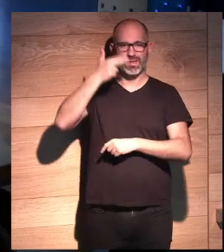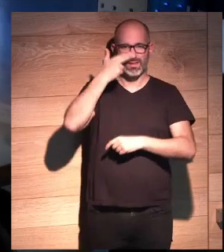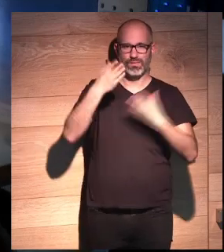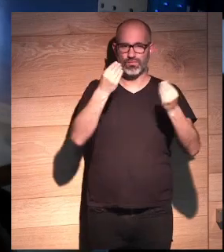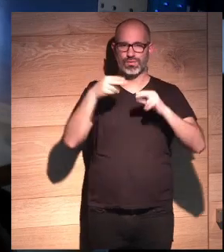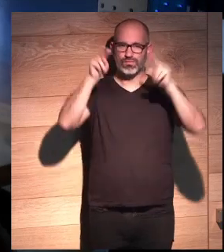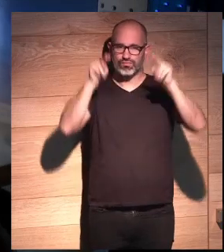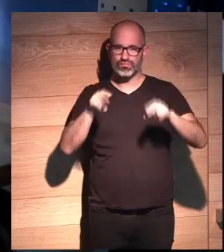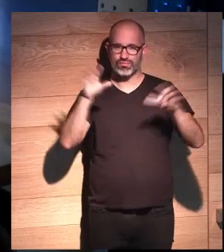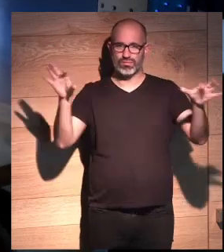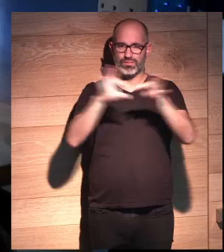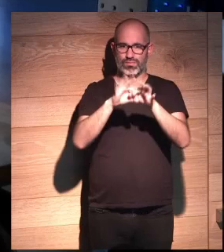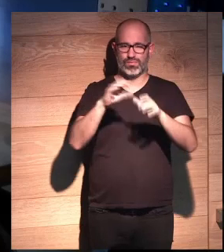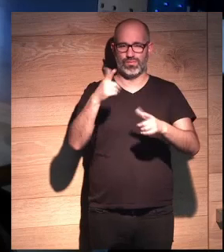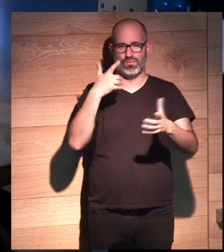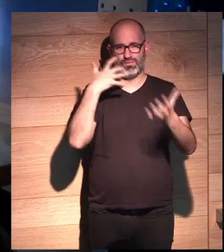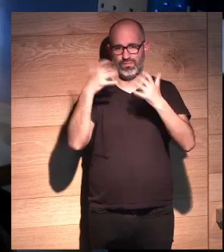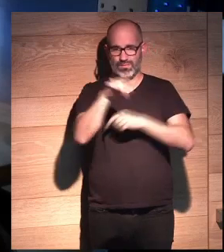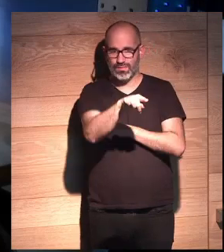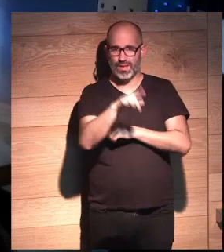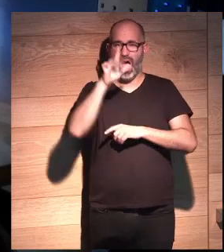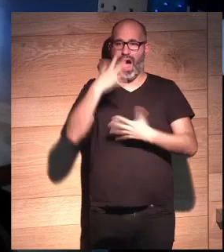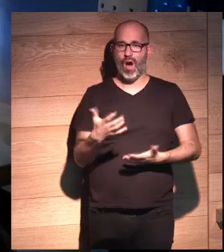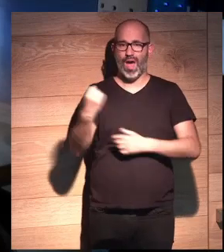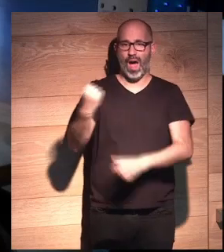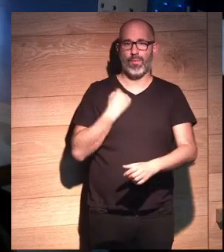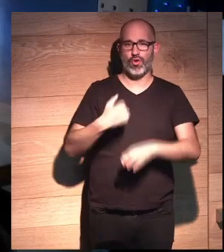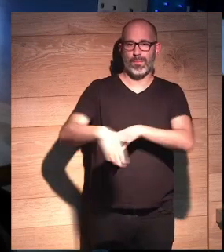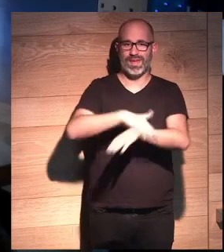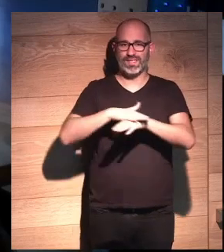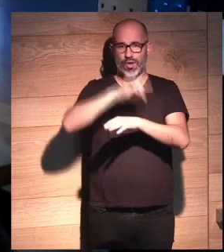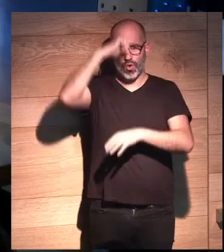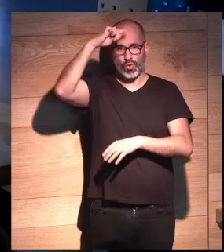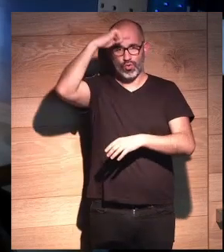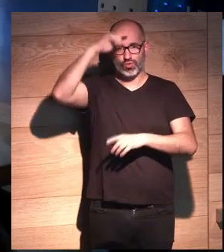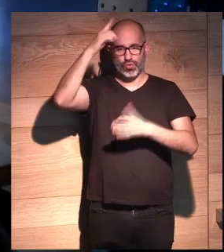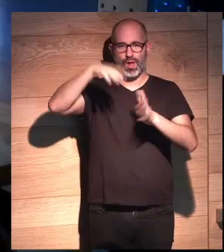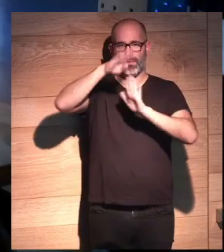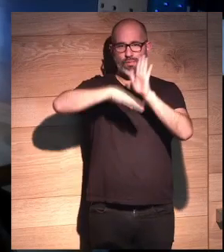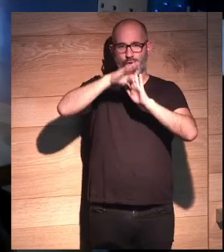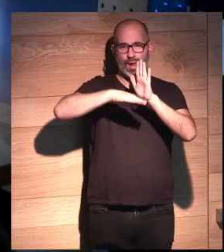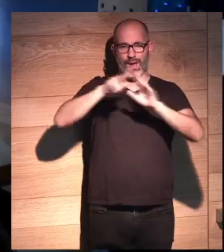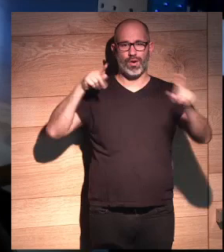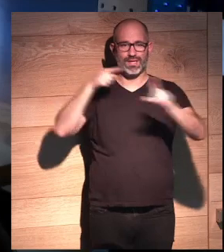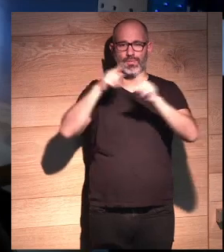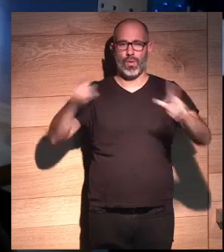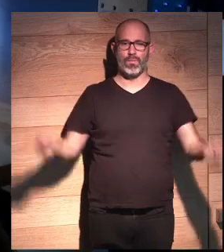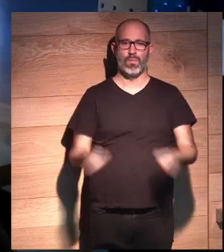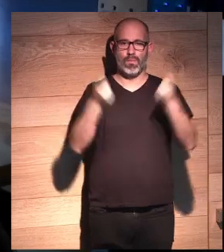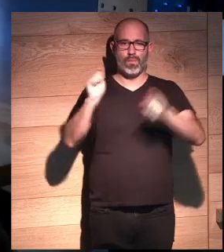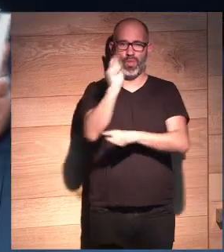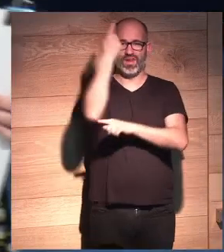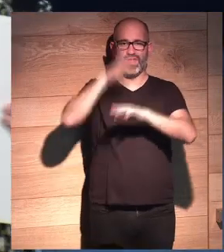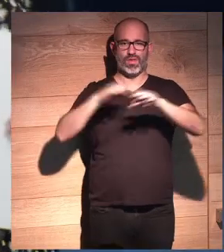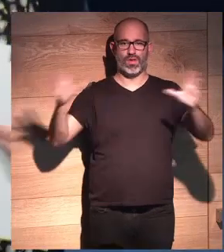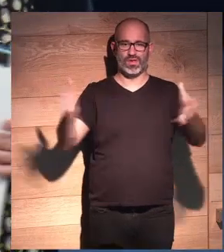en el sector. Ahora mismo contamos con el apoyo del Ministerio de Cultura en el programa de modernización e innovación de las